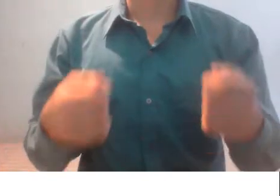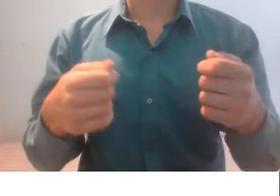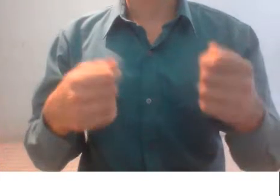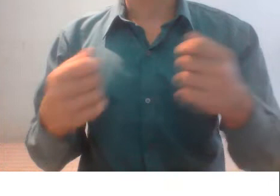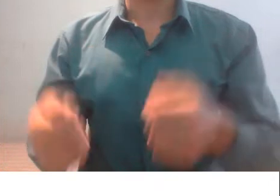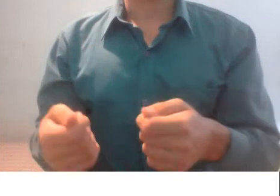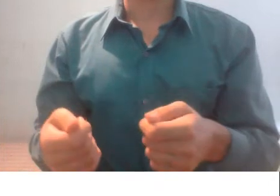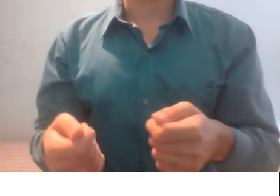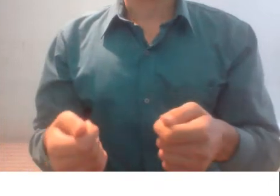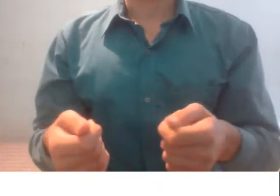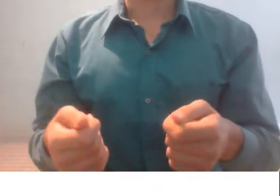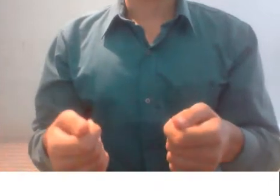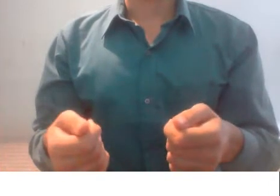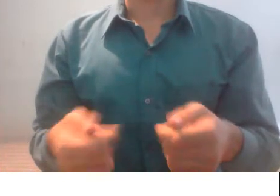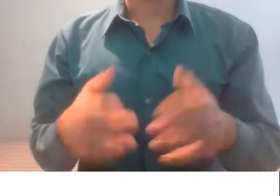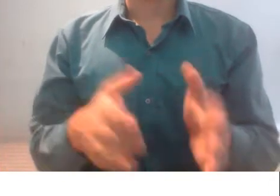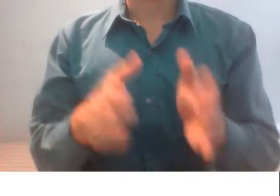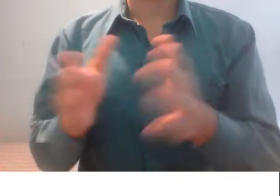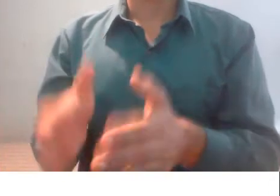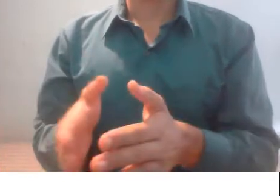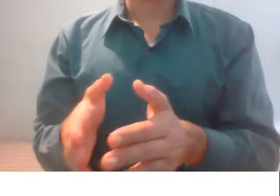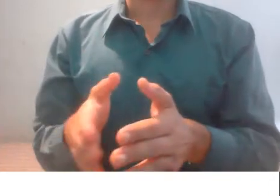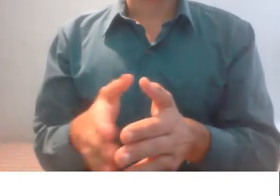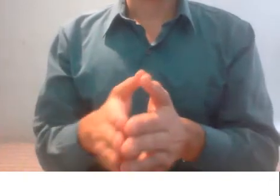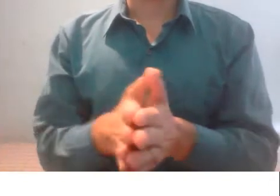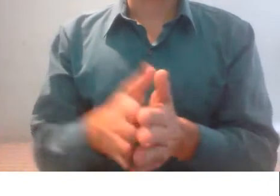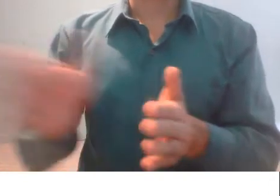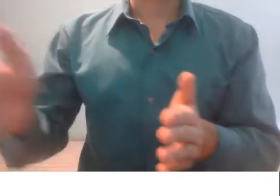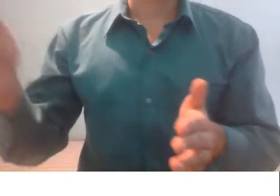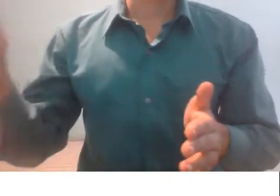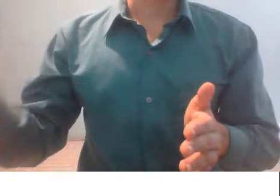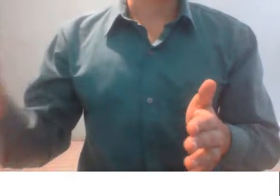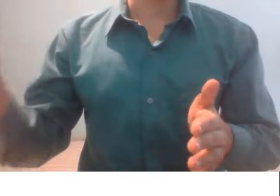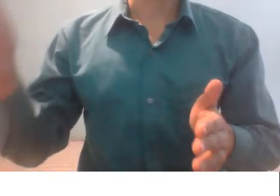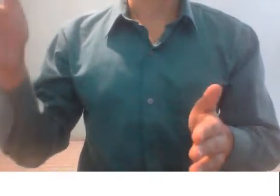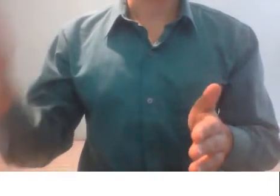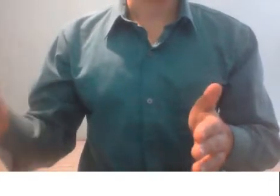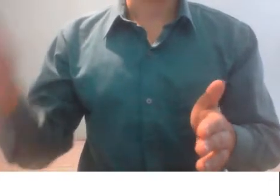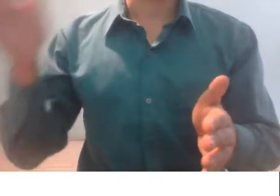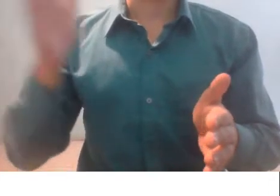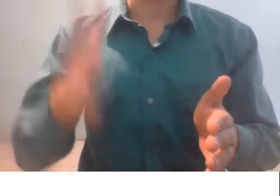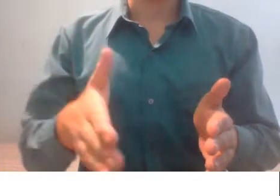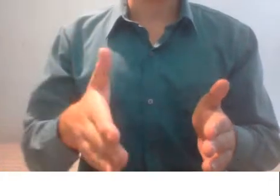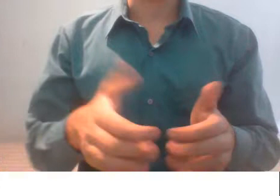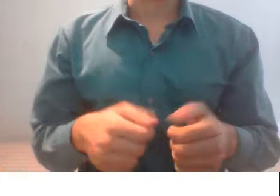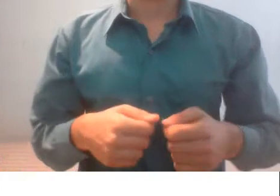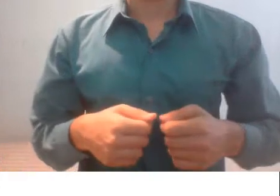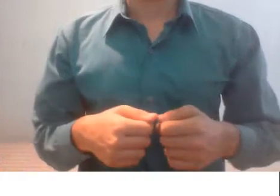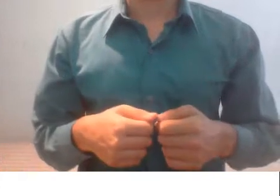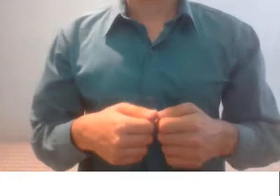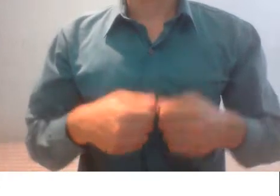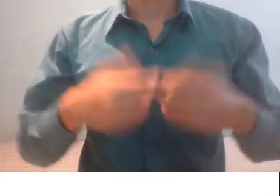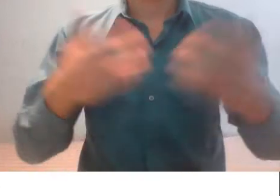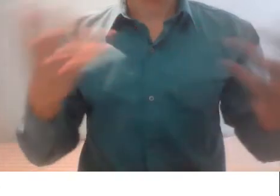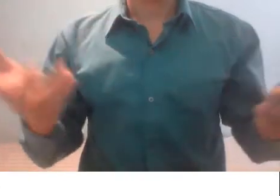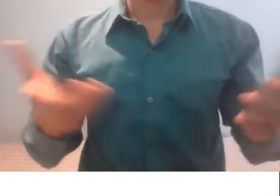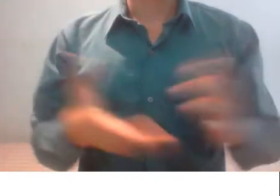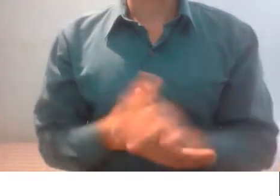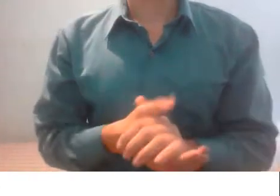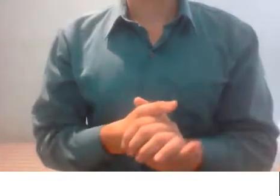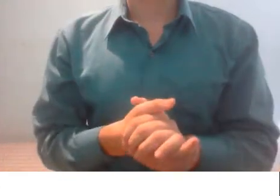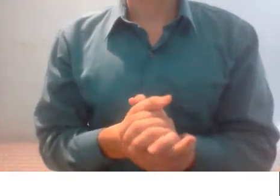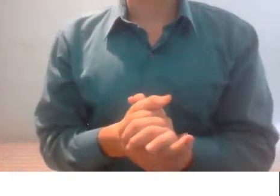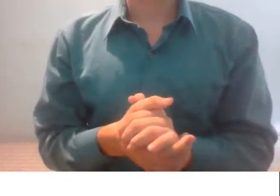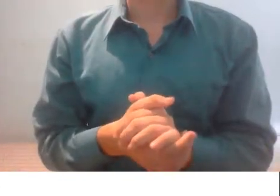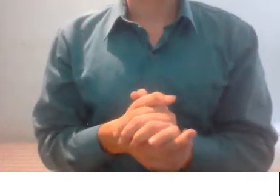ingresos necesarios para que de alguna forma se pueda pagar esa cantidad que establece del adeudo. Según lo que